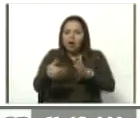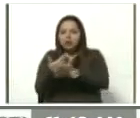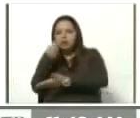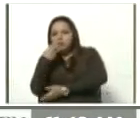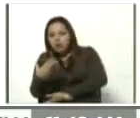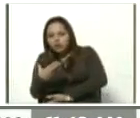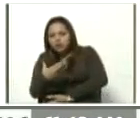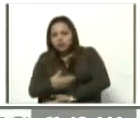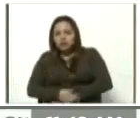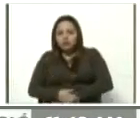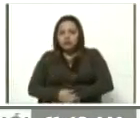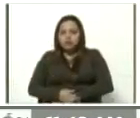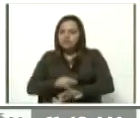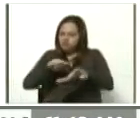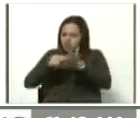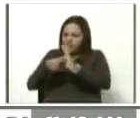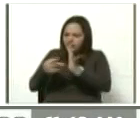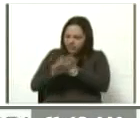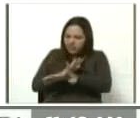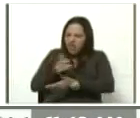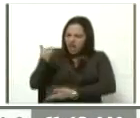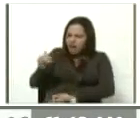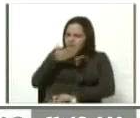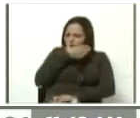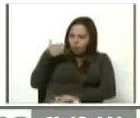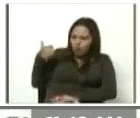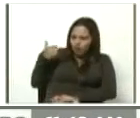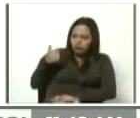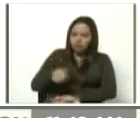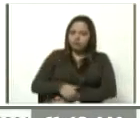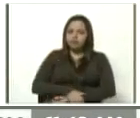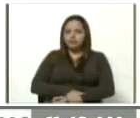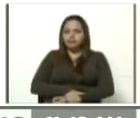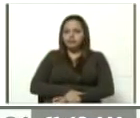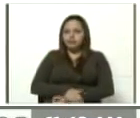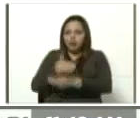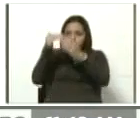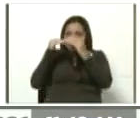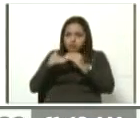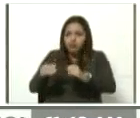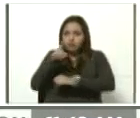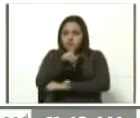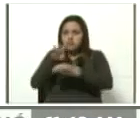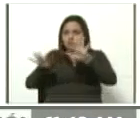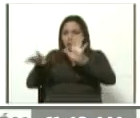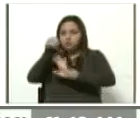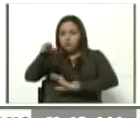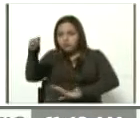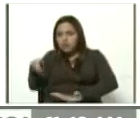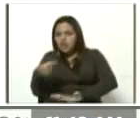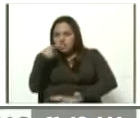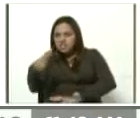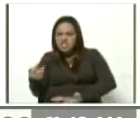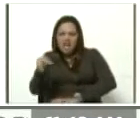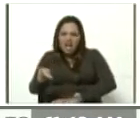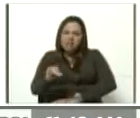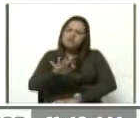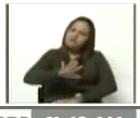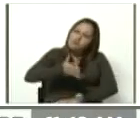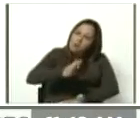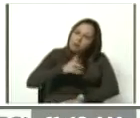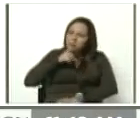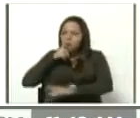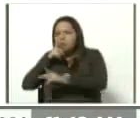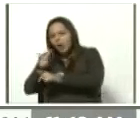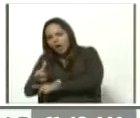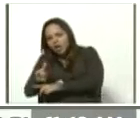decir, que ha mejorado. O sea, si va de regular a buena, ha mejorado. Está un 19% que destaca que va de regular a mala.